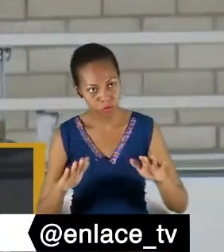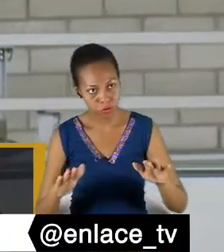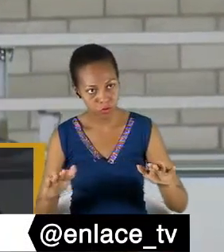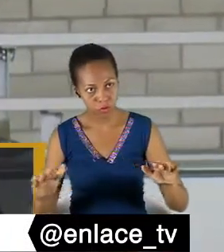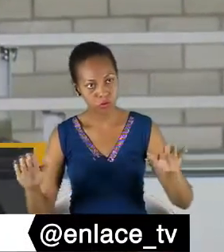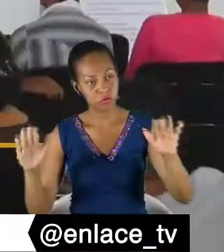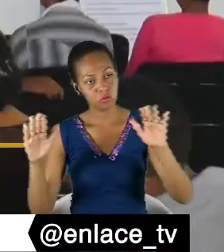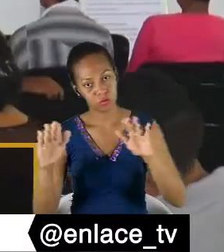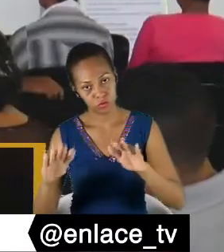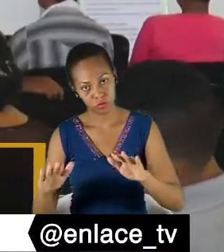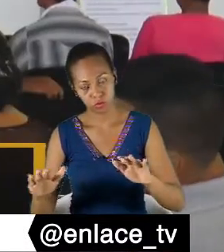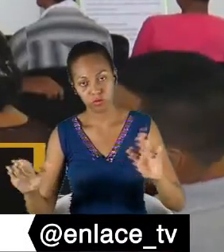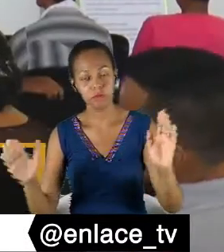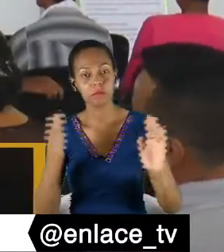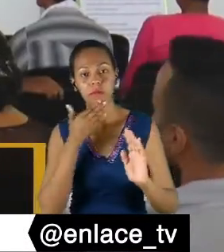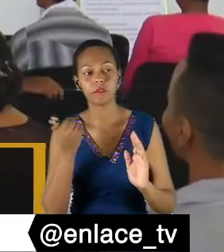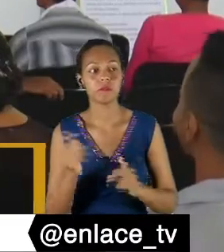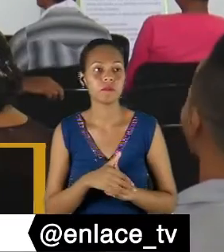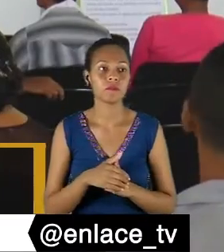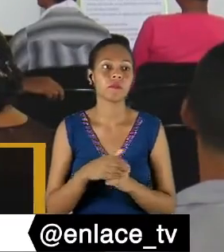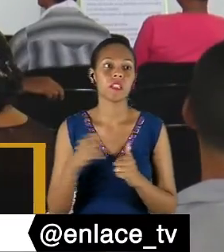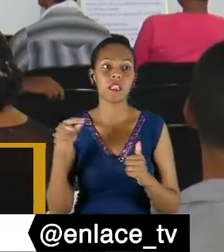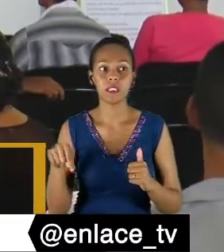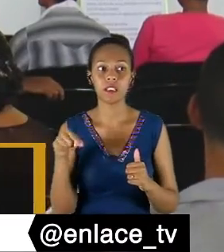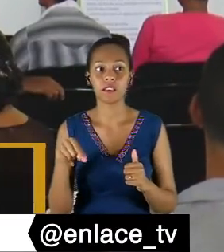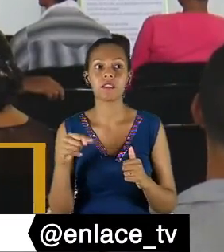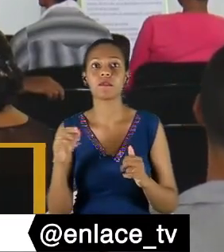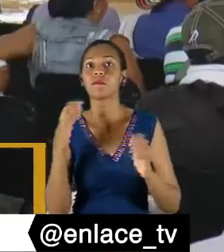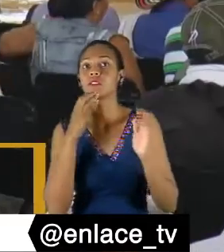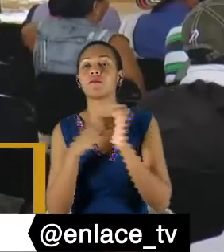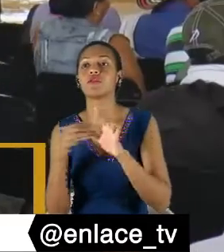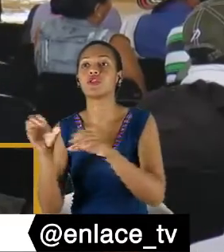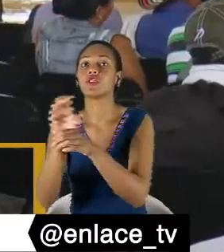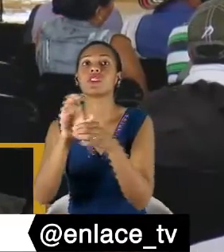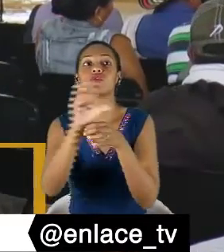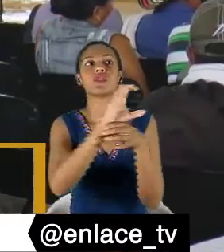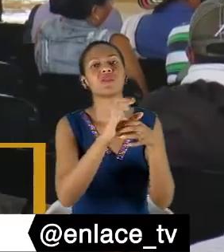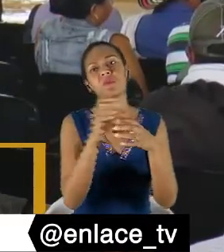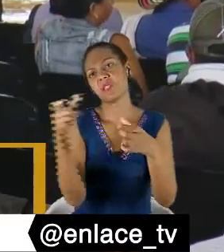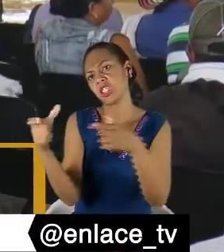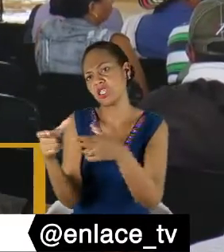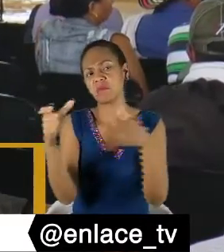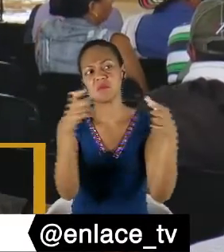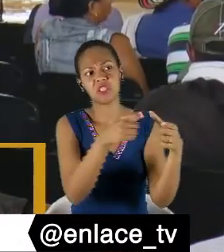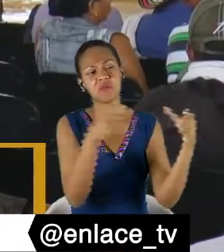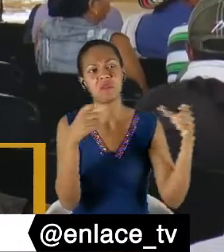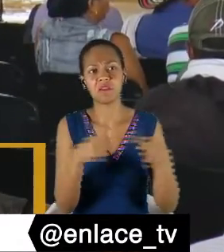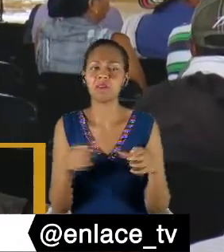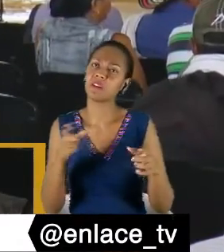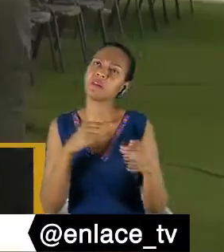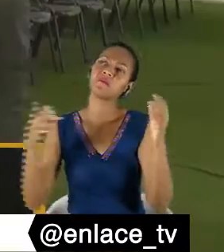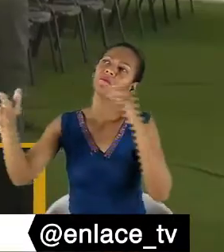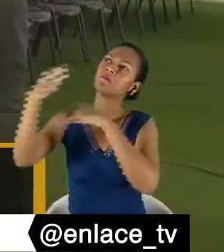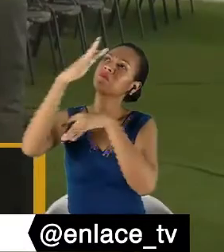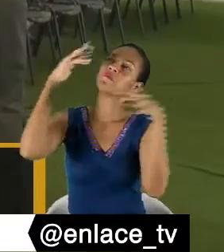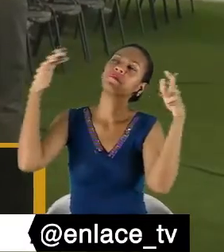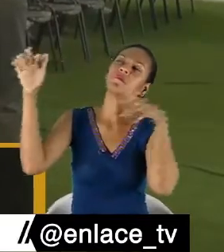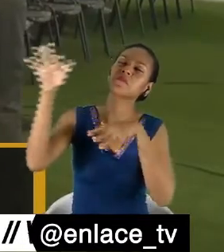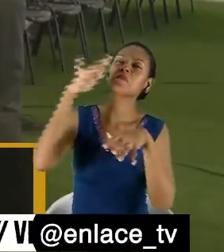usted me dice que ciudades pequeñas, la más contaminada en Colombia es Barranca Bermeja. Dentro de las ciudades pequeñas, los índices de contaminación atmosférica